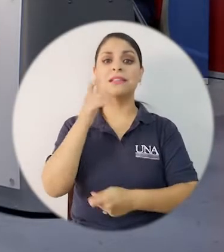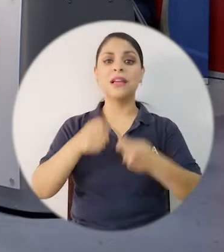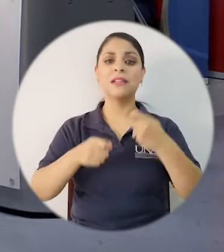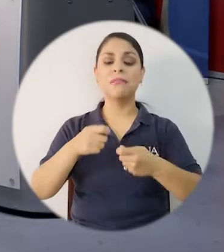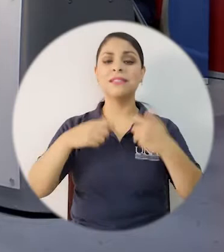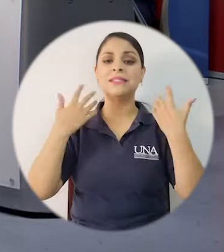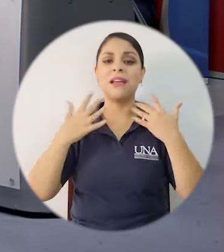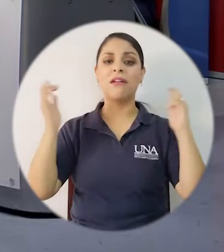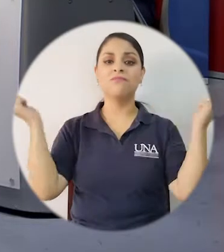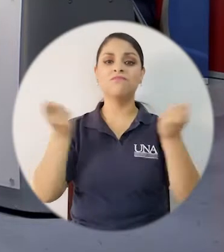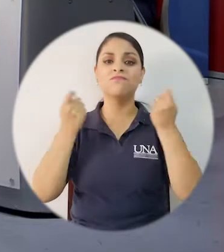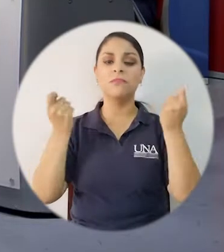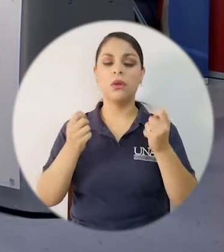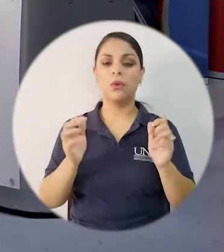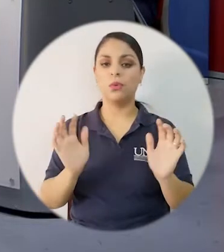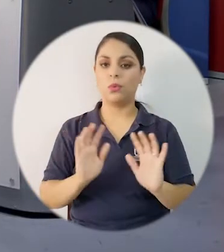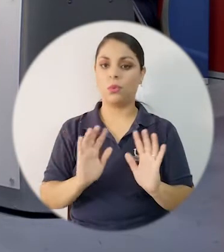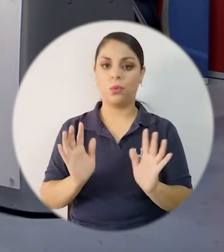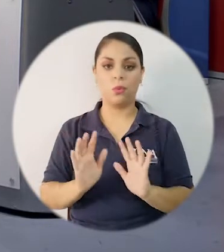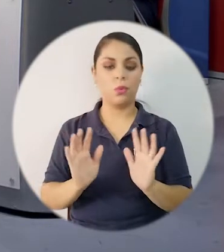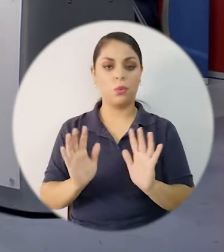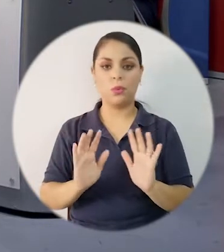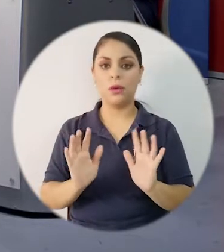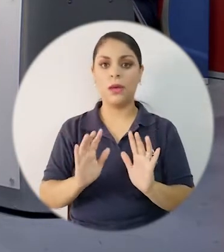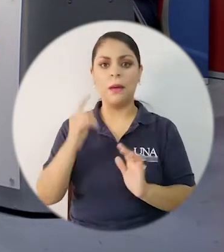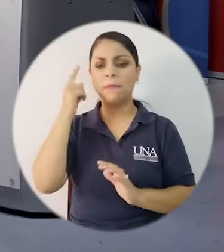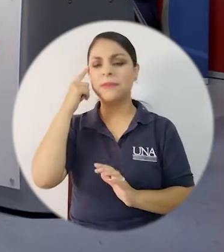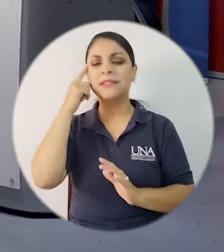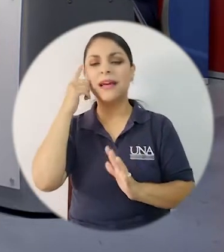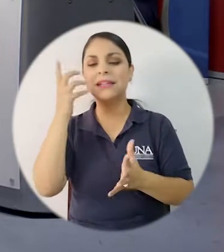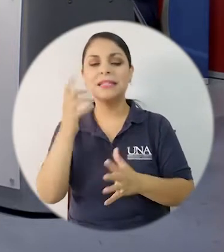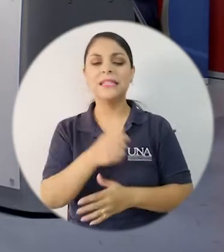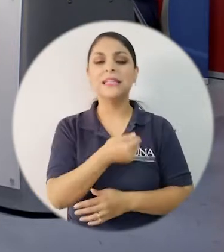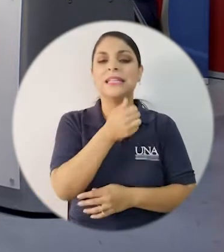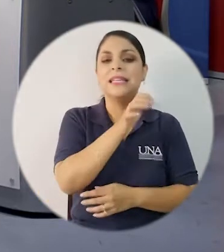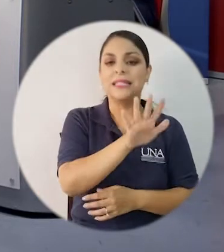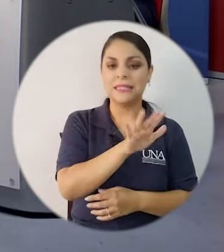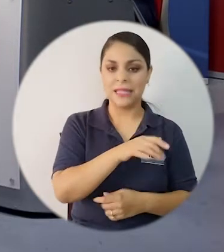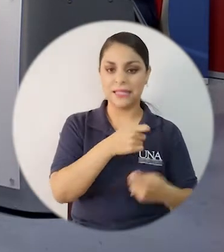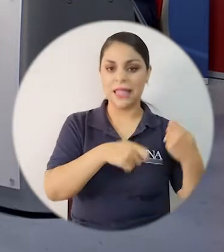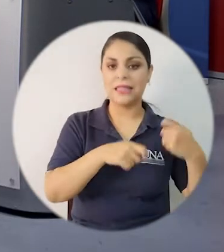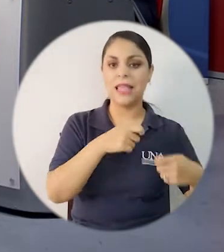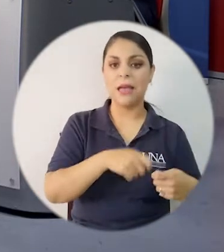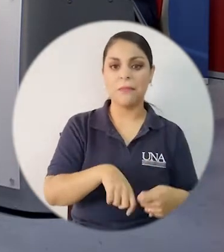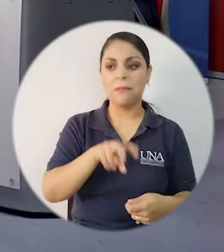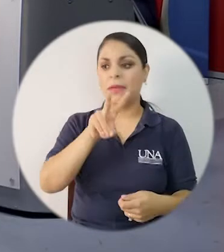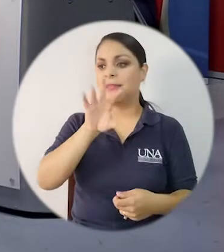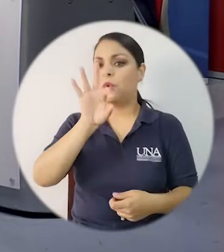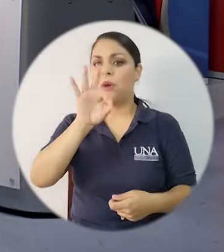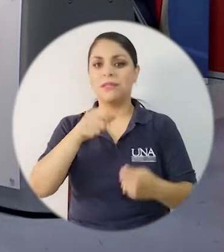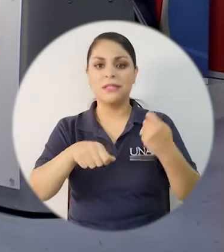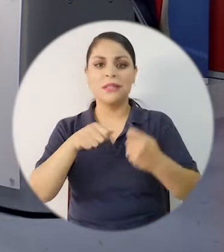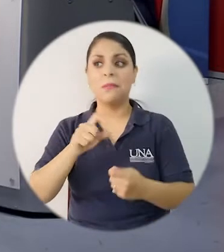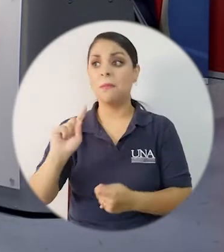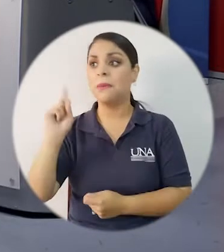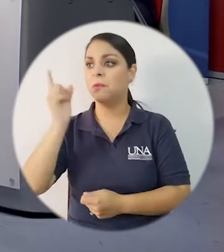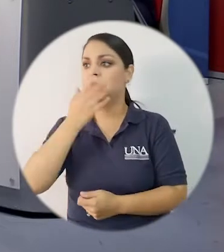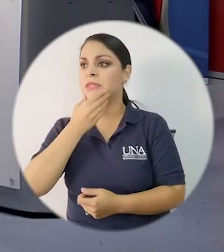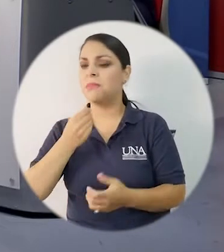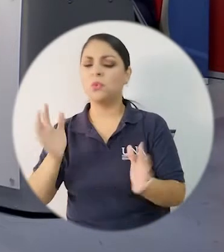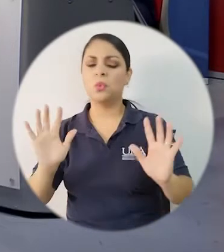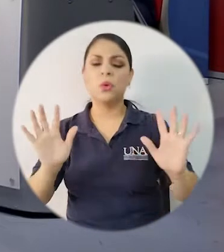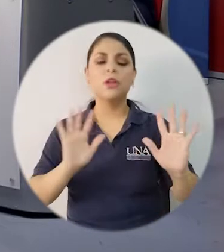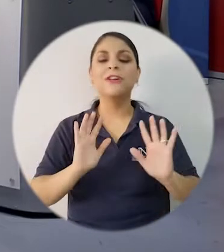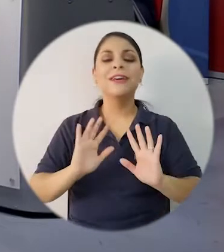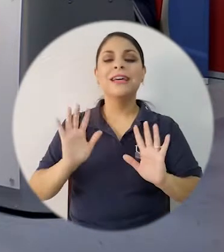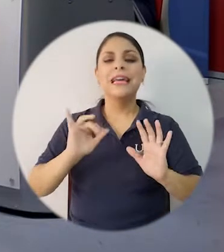historia. Esas discusiones a veces que uno no logra entender si 15, 29, primero, Sí. eso lo que está haciendo es reducir el proceso.